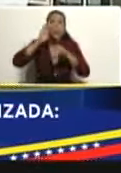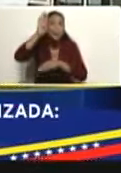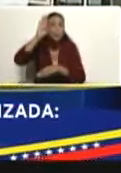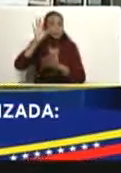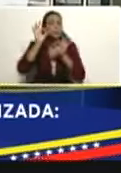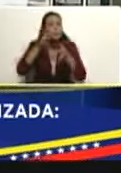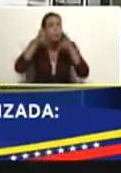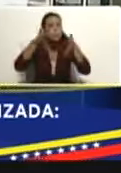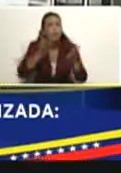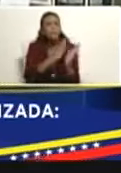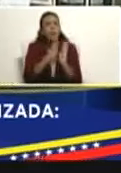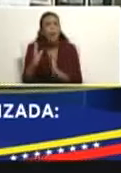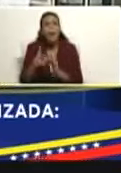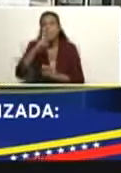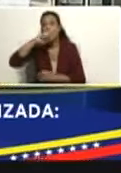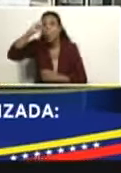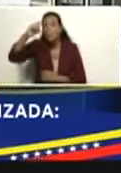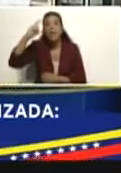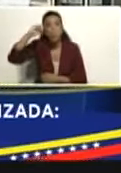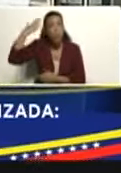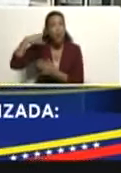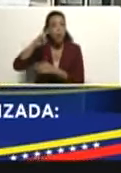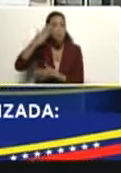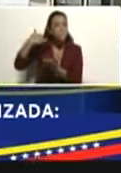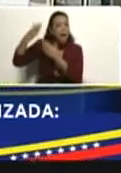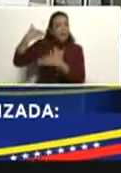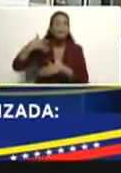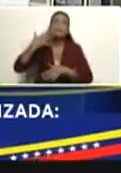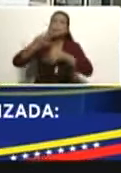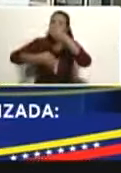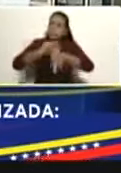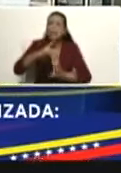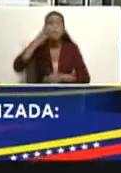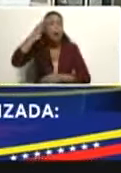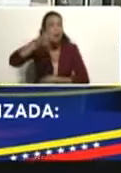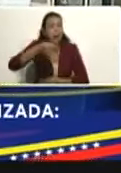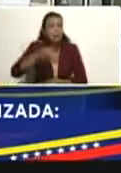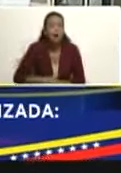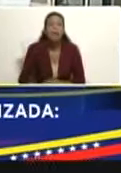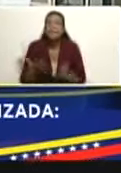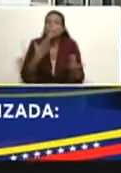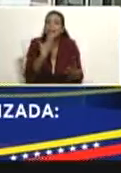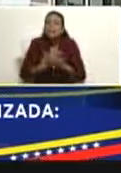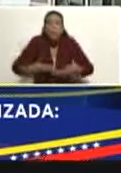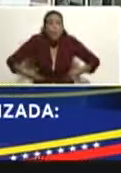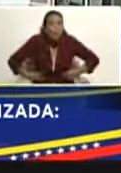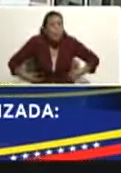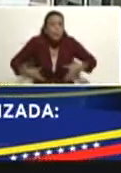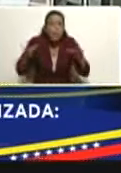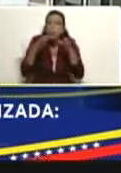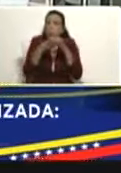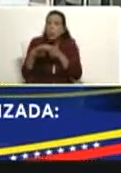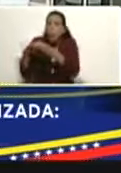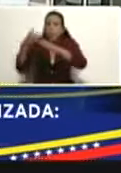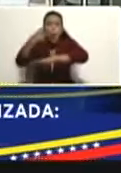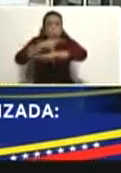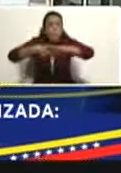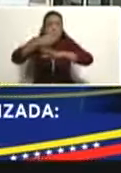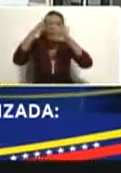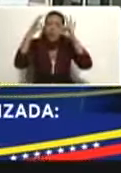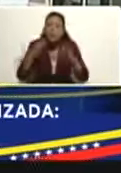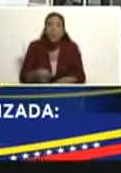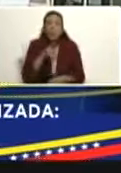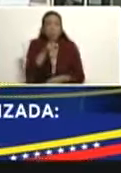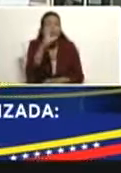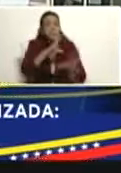orientara en un programa de Maduro Más, y aquí está el resultado. Gracias a usted, presidente, a todo el esfuerzo de todo el equipo del Gobierno Nacional Bolivariano